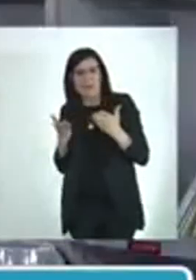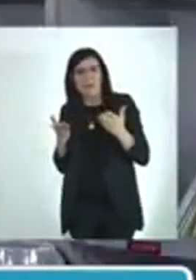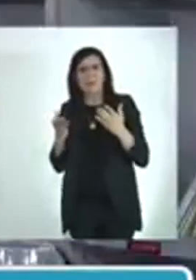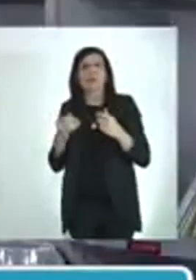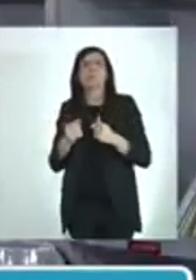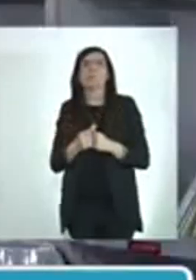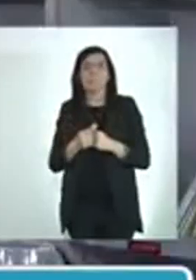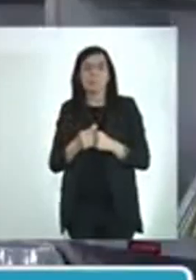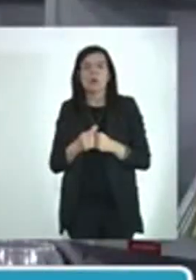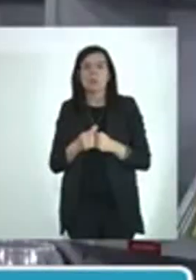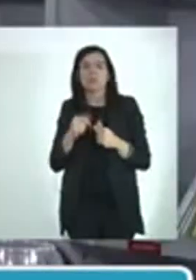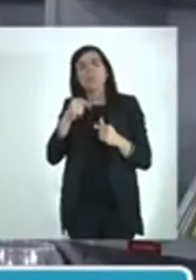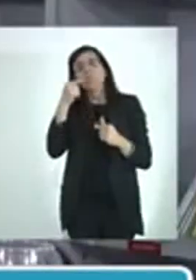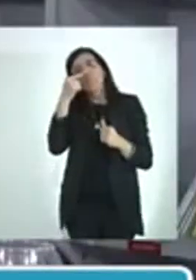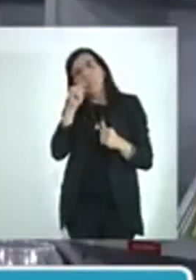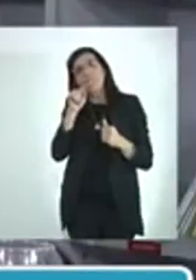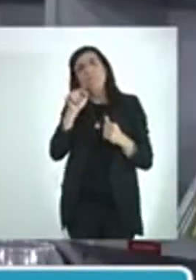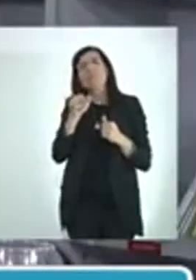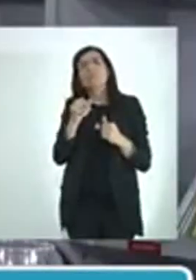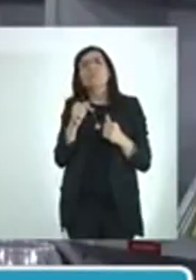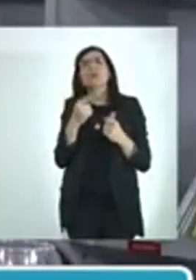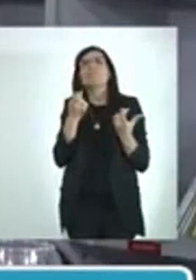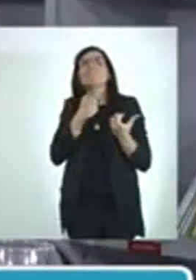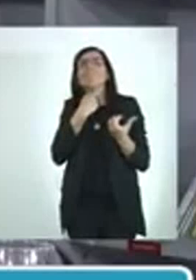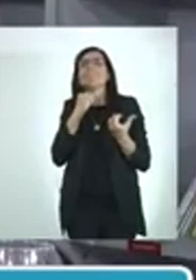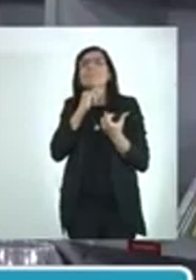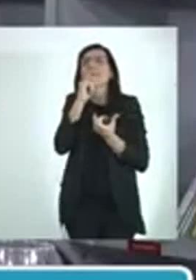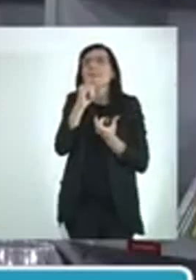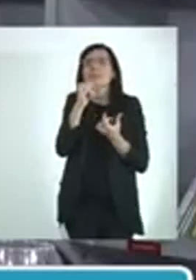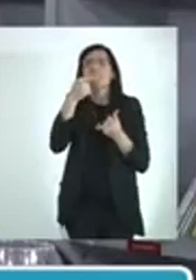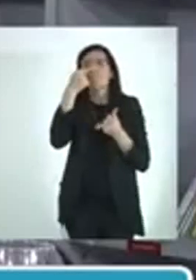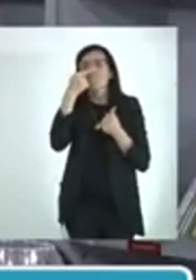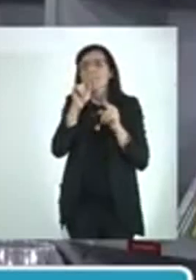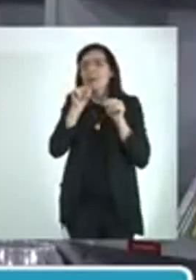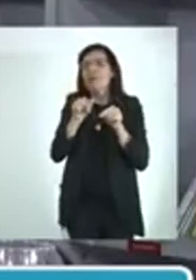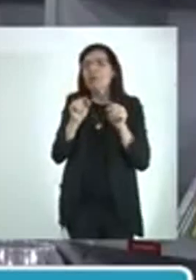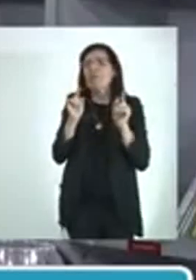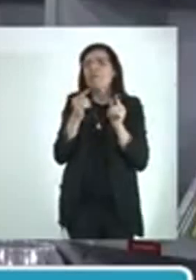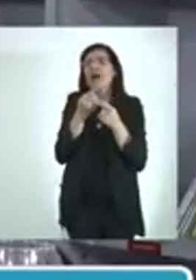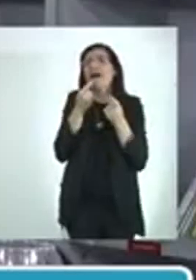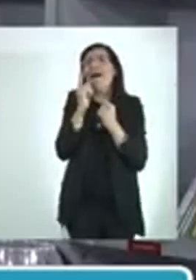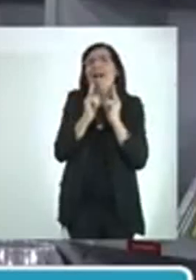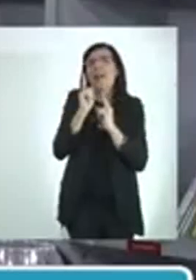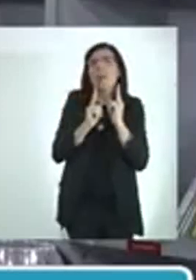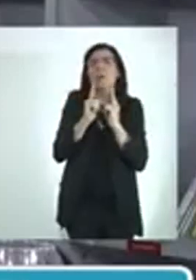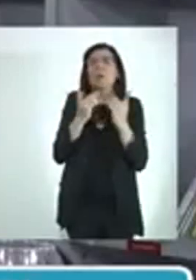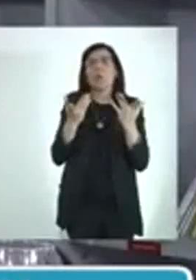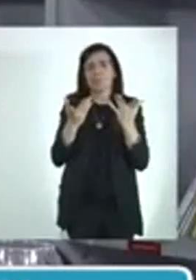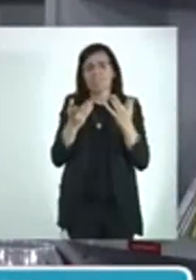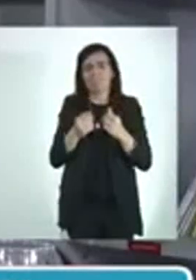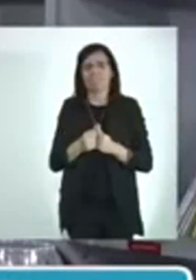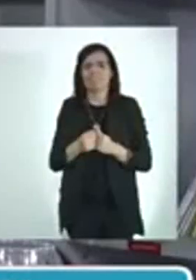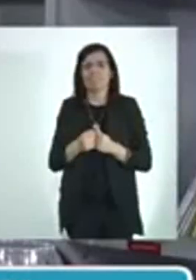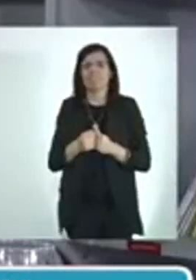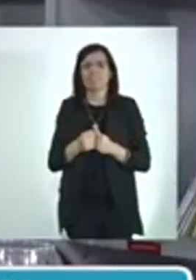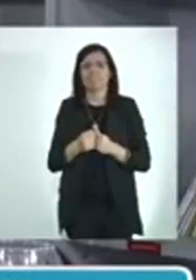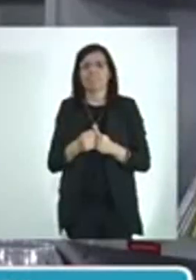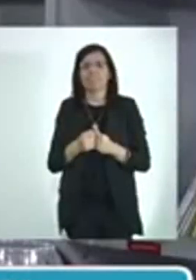es el mensaje que ustedes le dejan a la familia, a los docentes, que por ahí tengan ese miedo, ese prejuicio de hablar sobre la ESI.